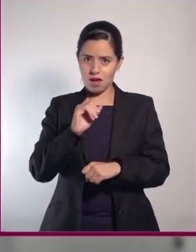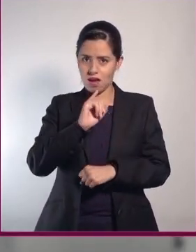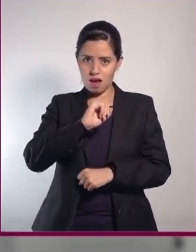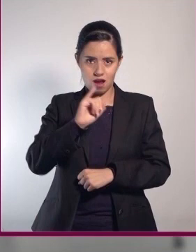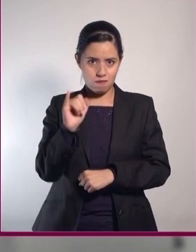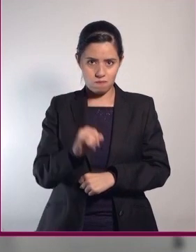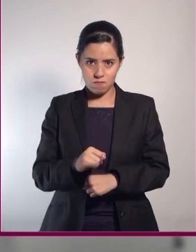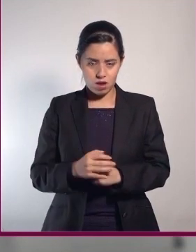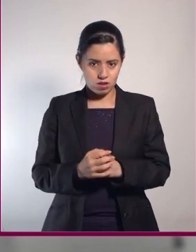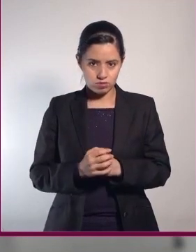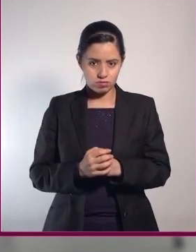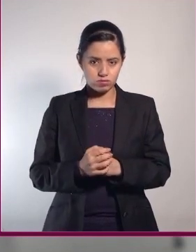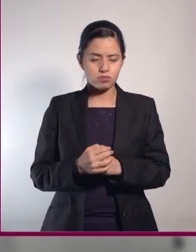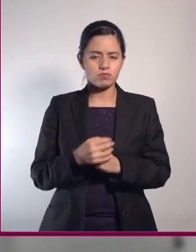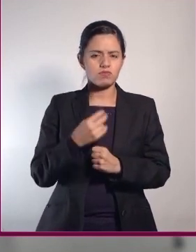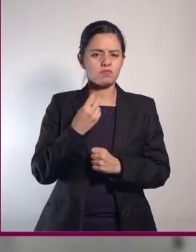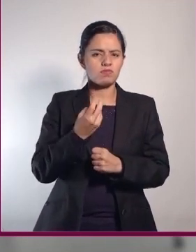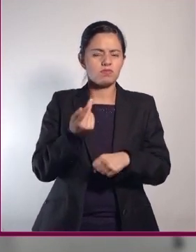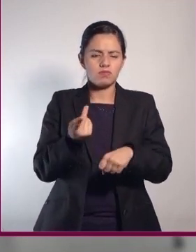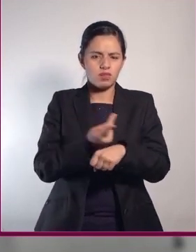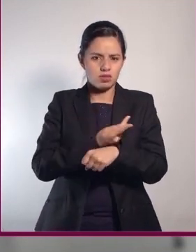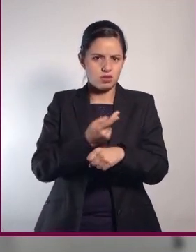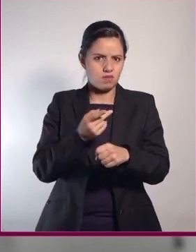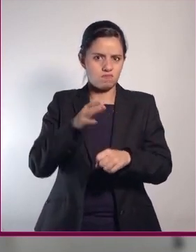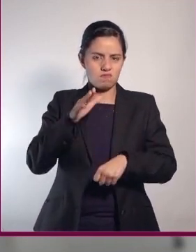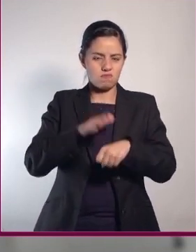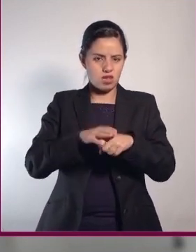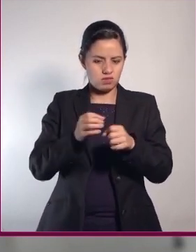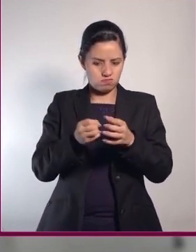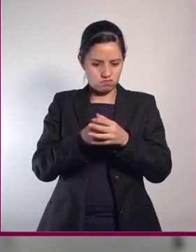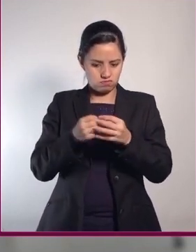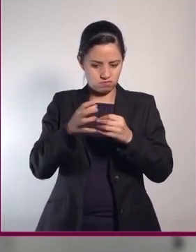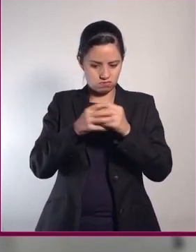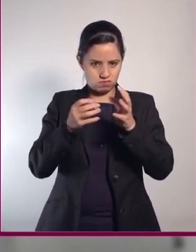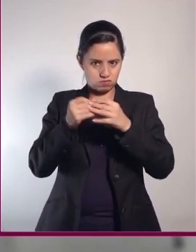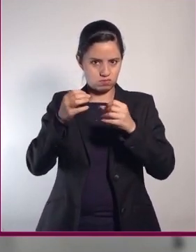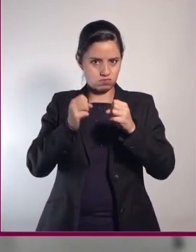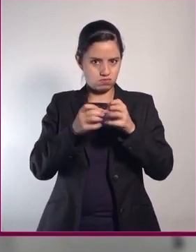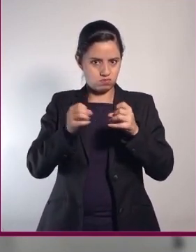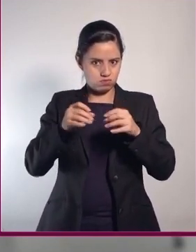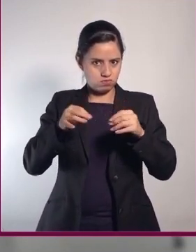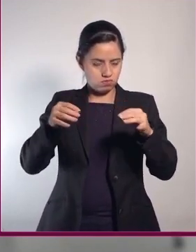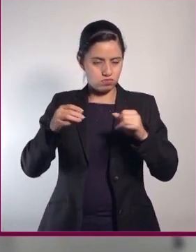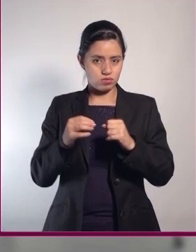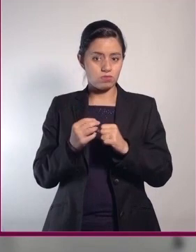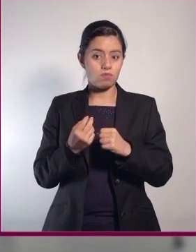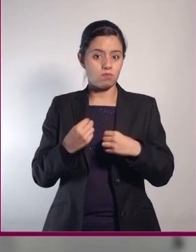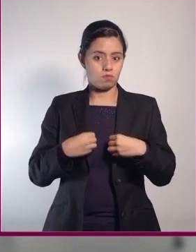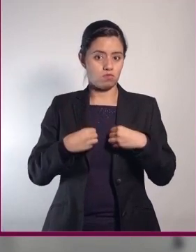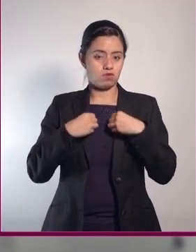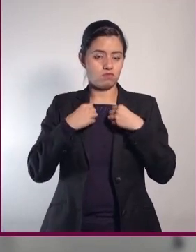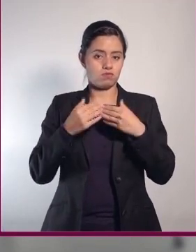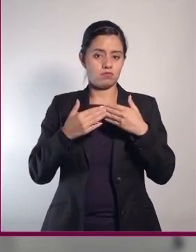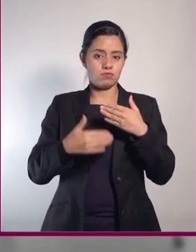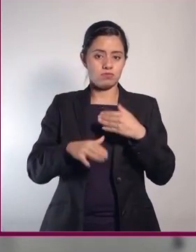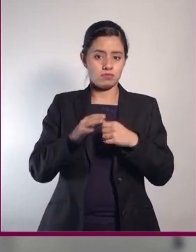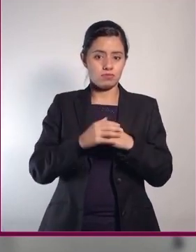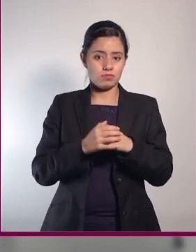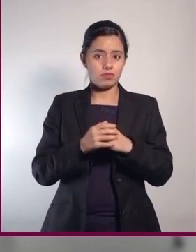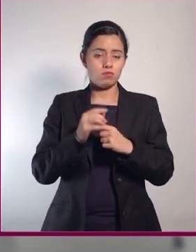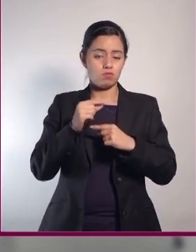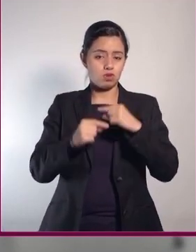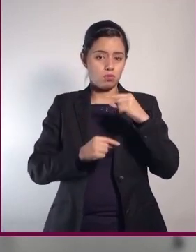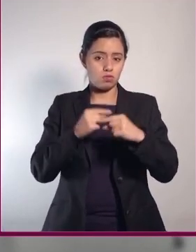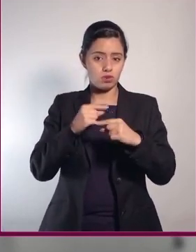que las origina les da una mayor capacidad para vivir, por lo que tarde o temprano sobrepasan en número a